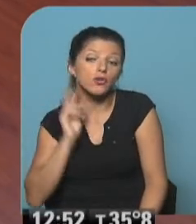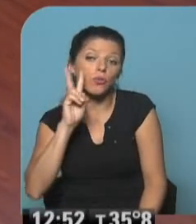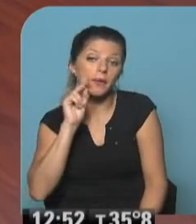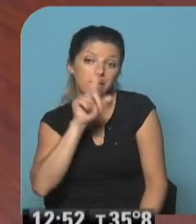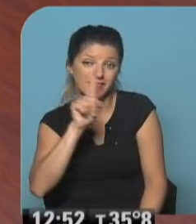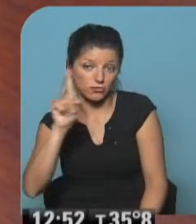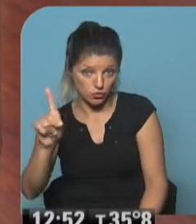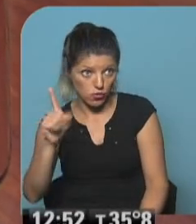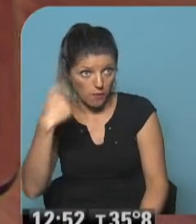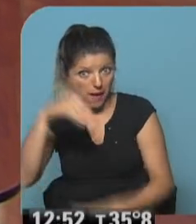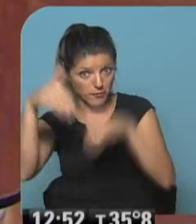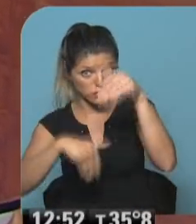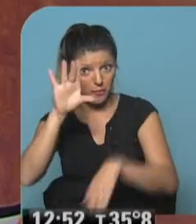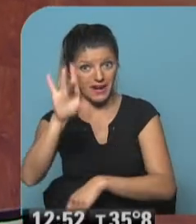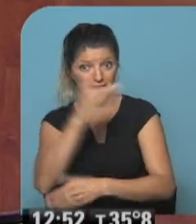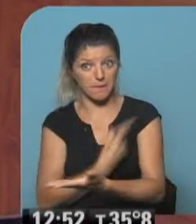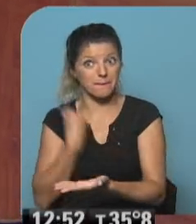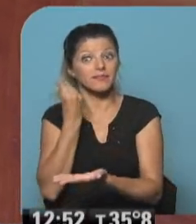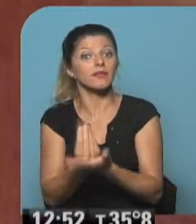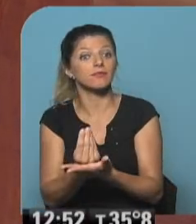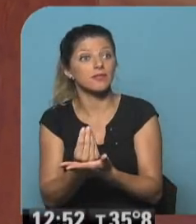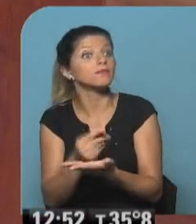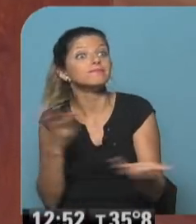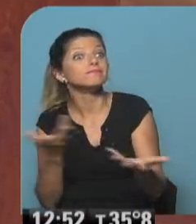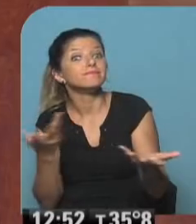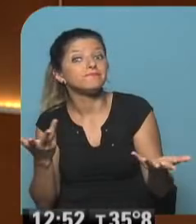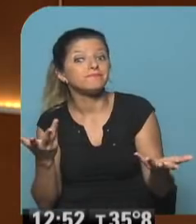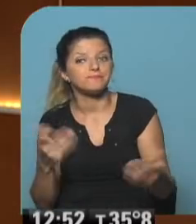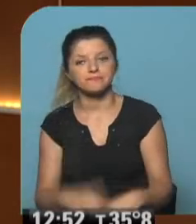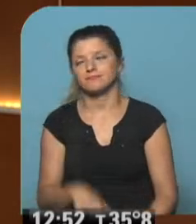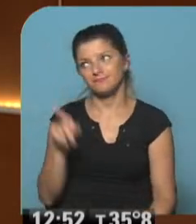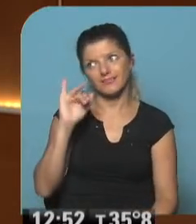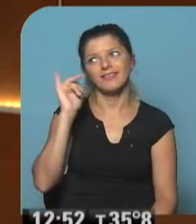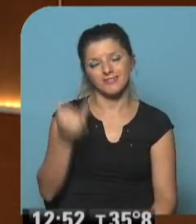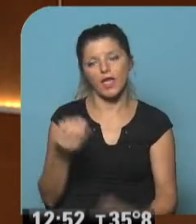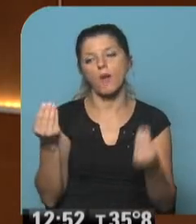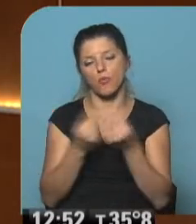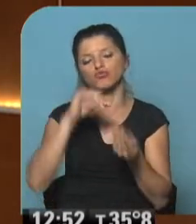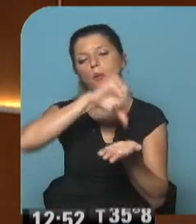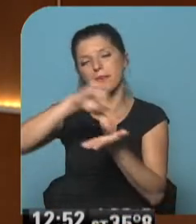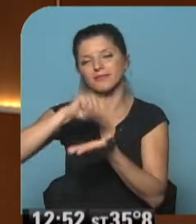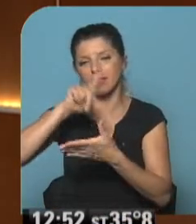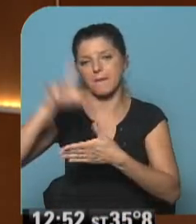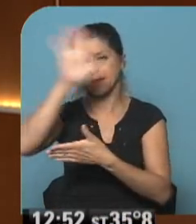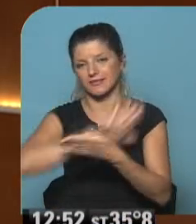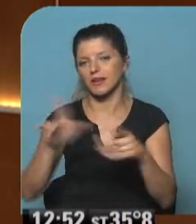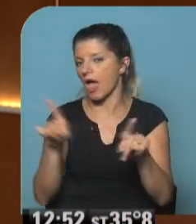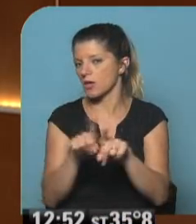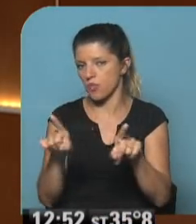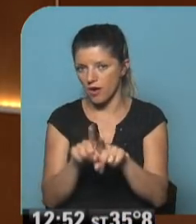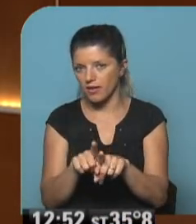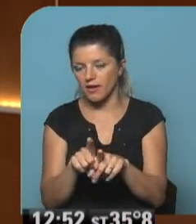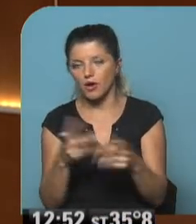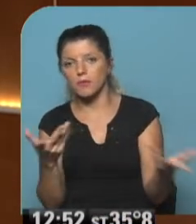elecciones presidenciales. ¿Cómo lo ves? Bueno, ahí sí vamos a lo que es la situación de muchos países en América Latina. Veo una enorme